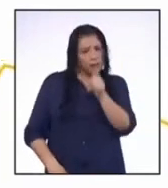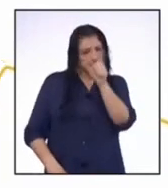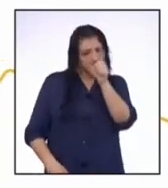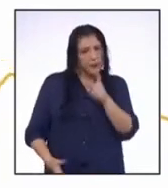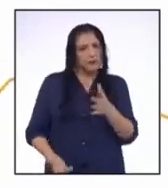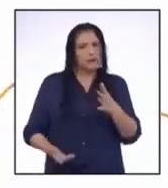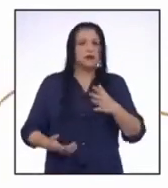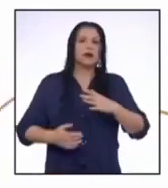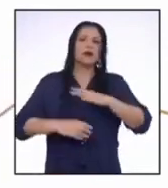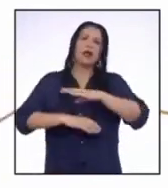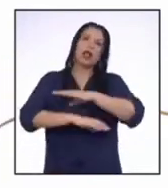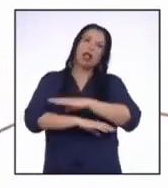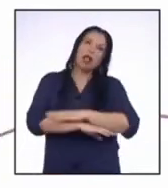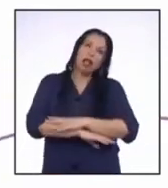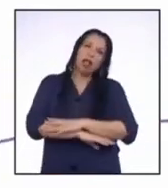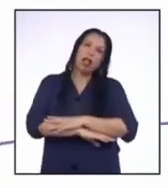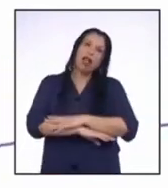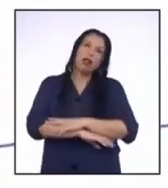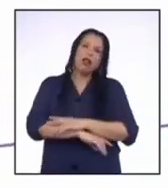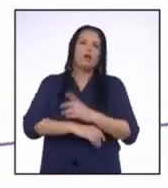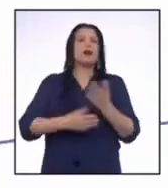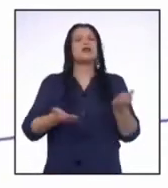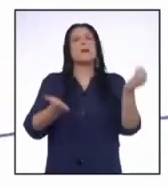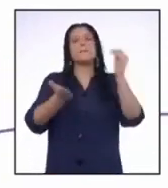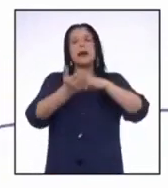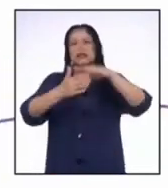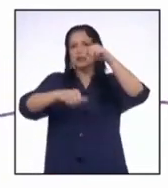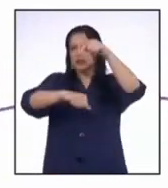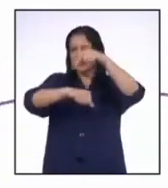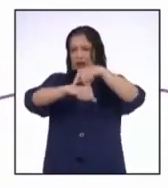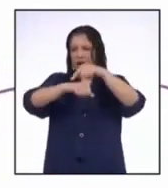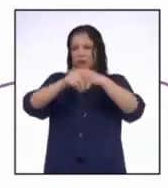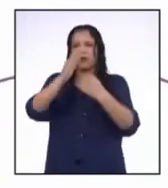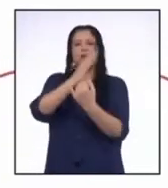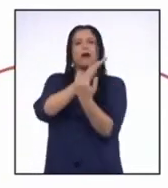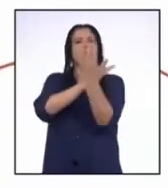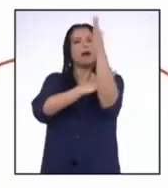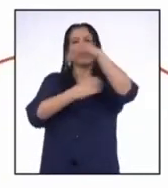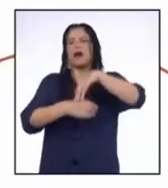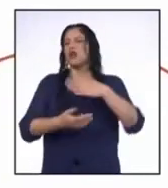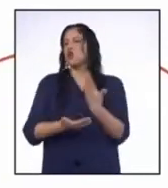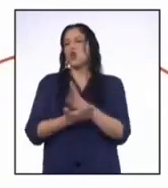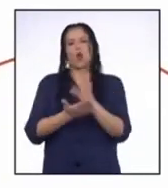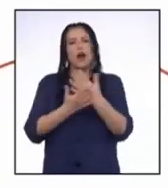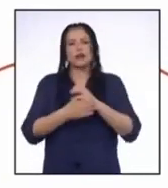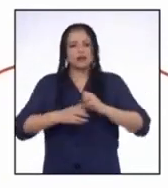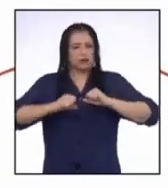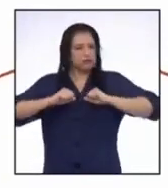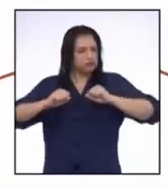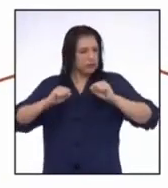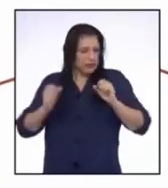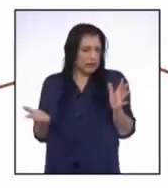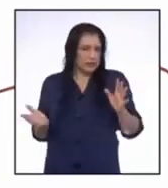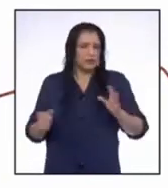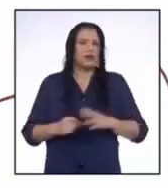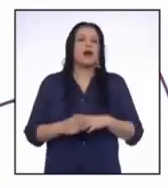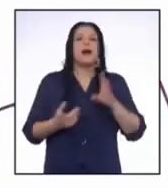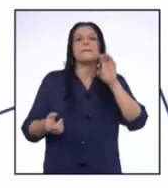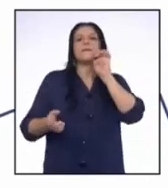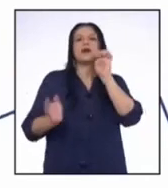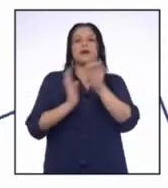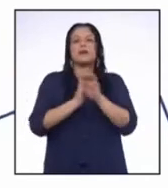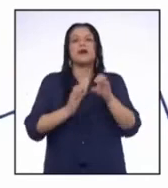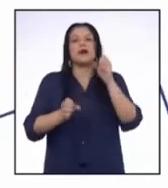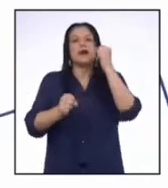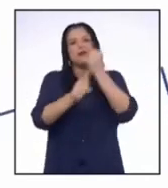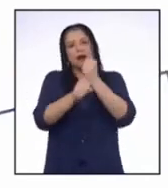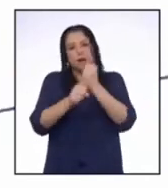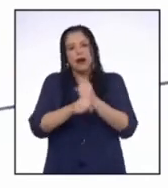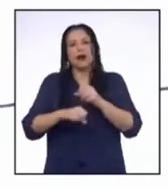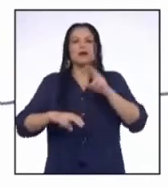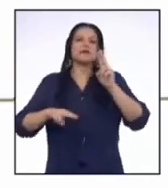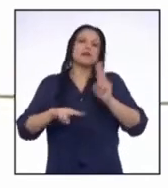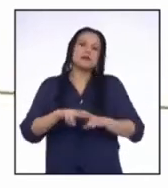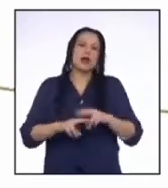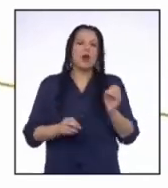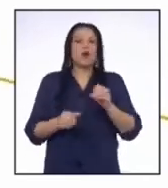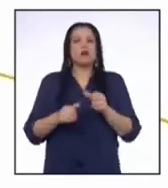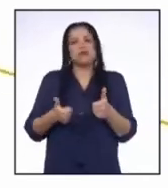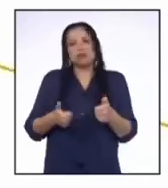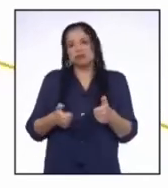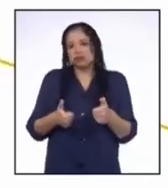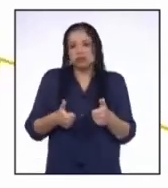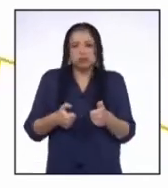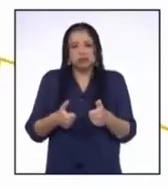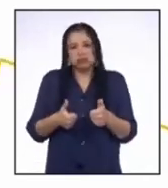considera sedentaria cuando se pasa la mayor parte del tiempo sin realizar esfuerzo físico, por ejemplo, trabajando, sentado o jugando en